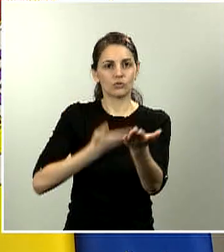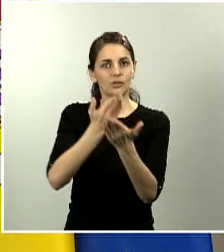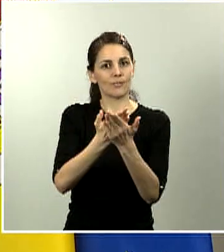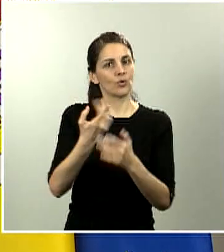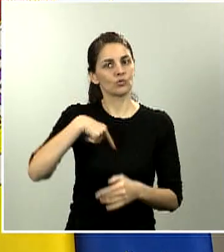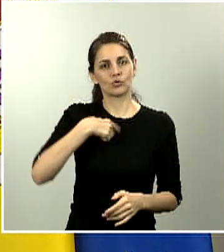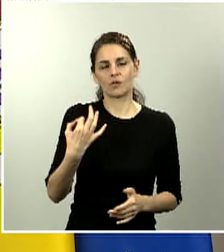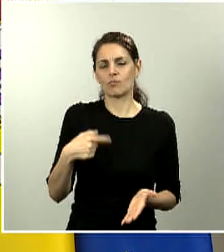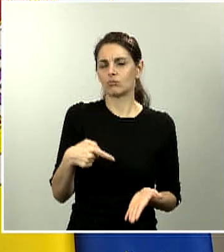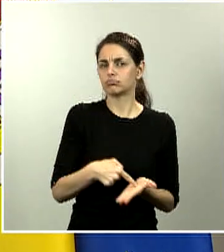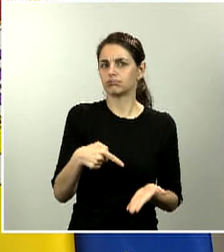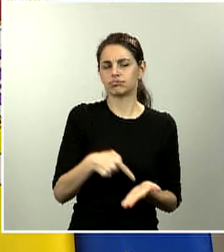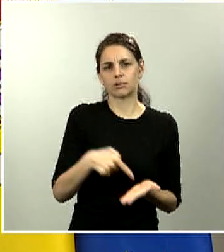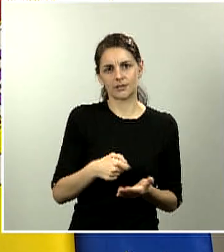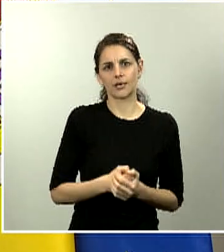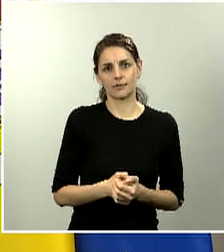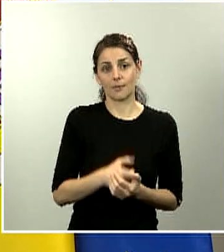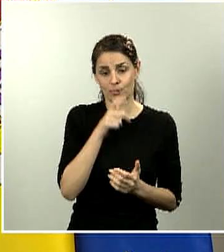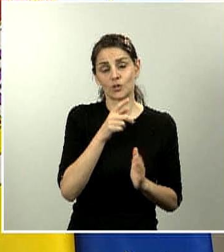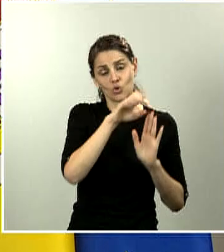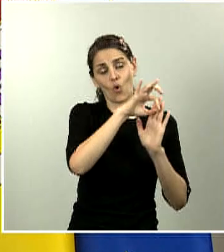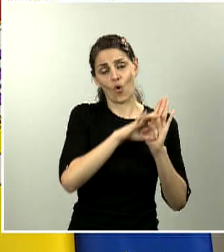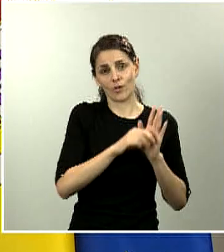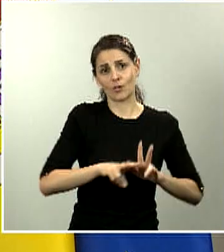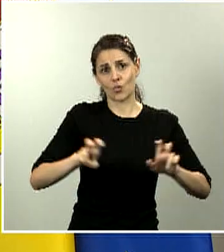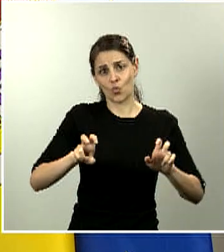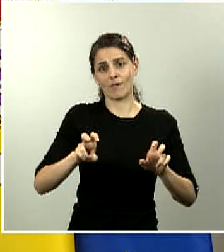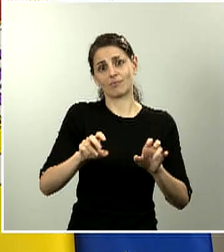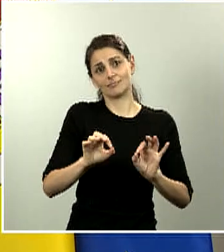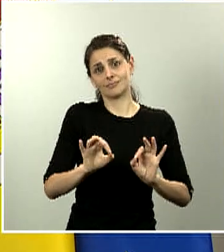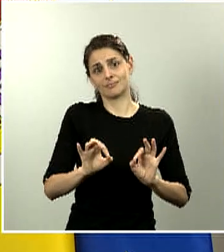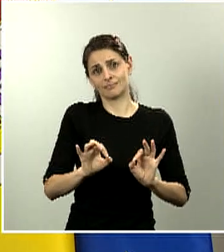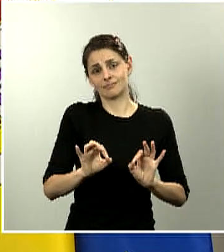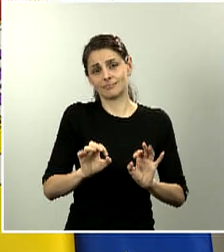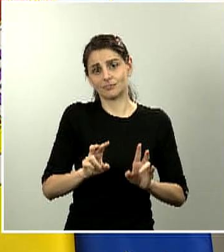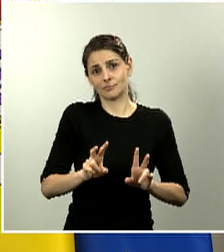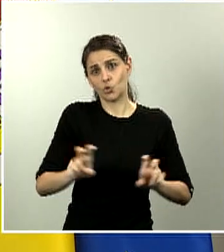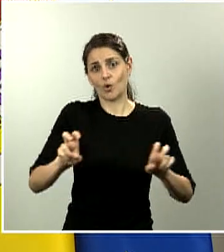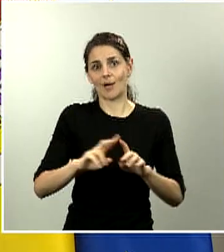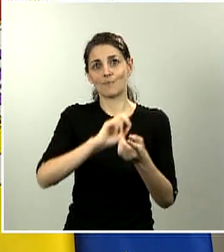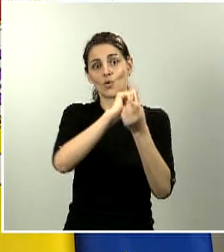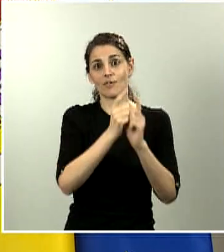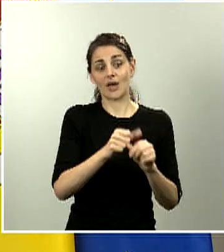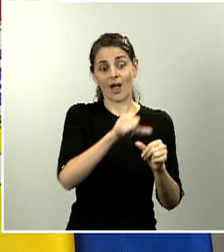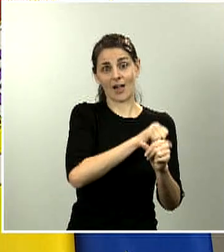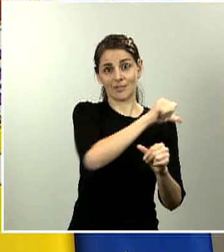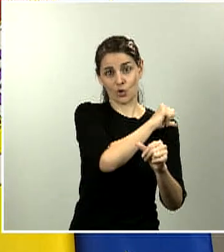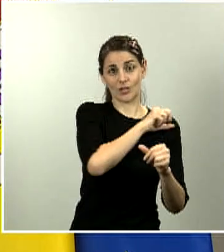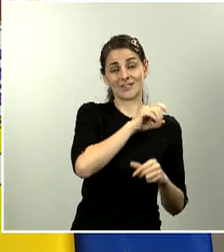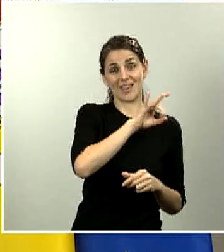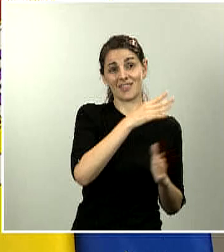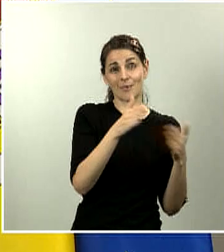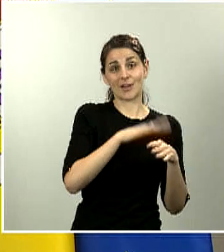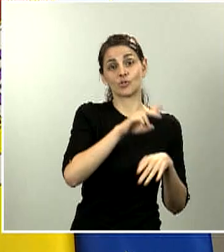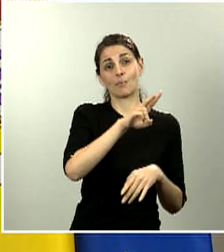esta nueva orden que modifica órdenes anteriores, en concreto las del 15 de marzo y las del 23 de marzo. Y la tercera y última cuestión que